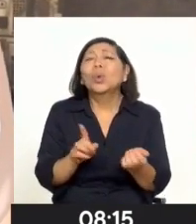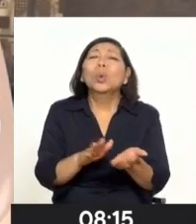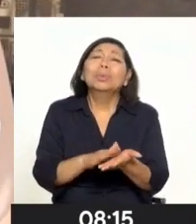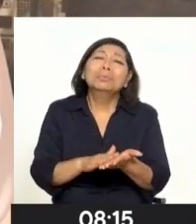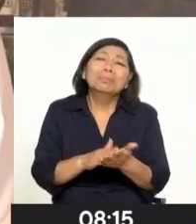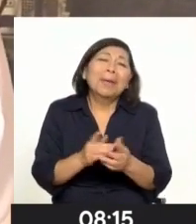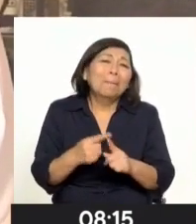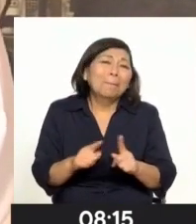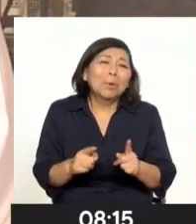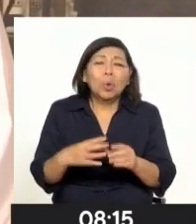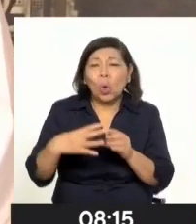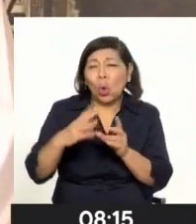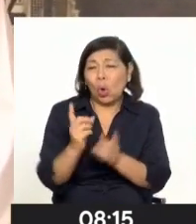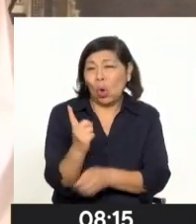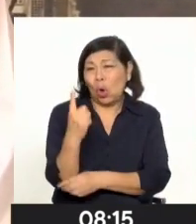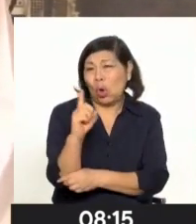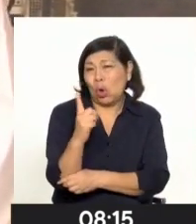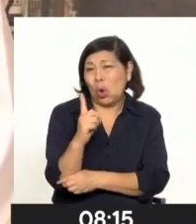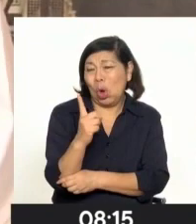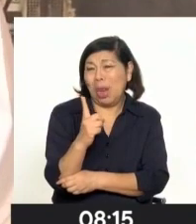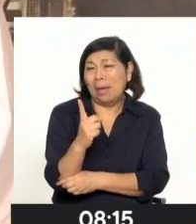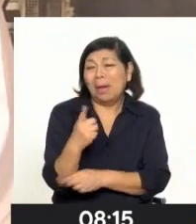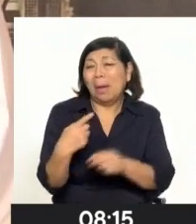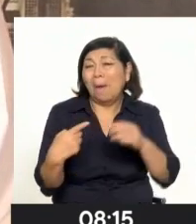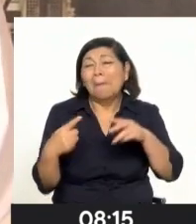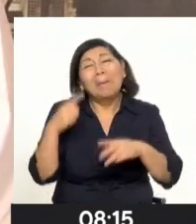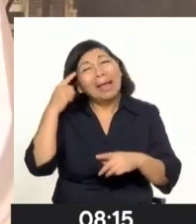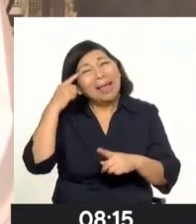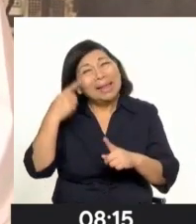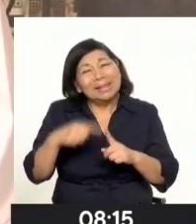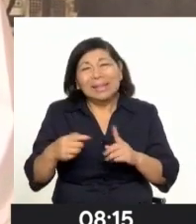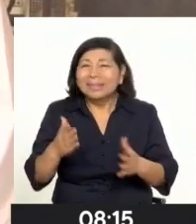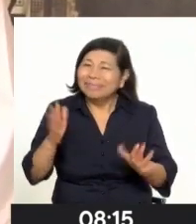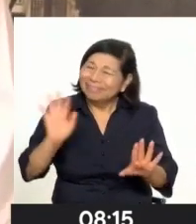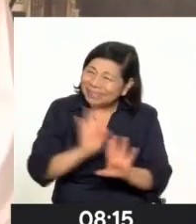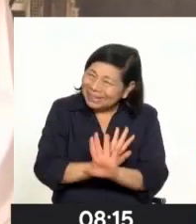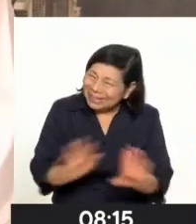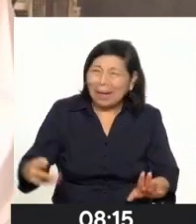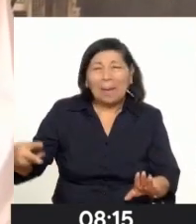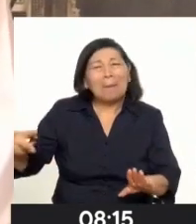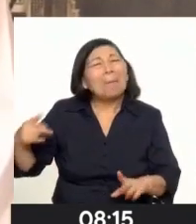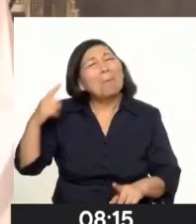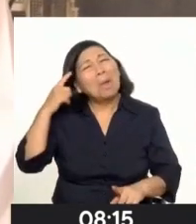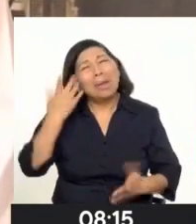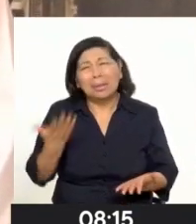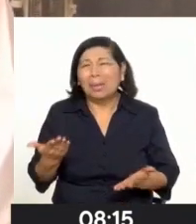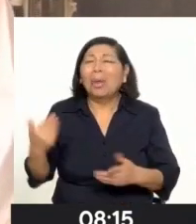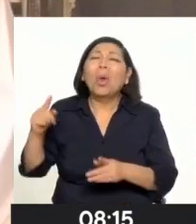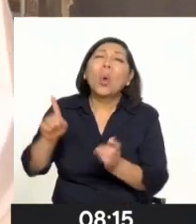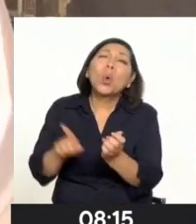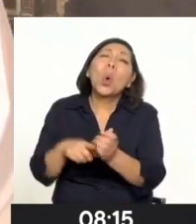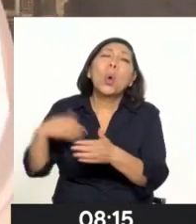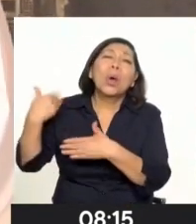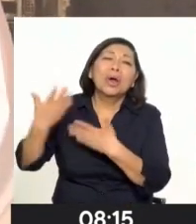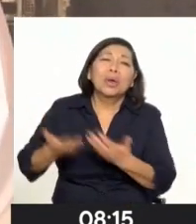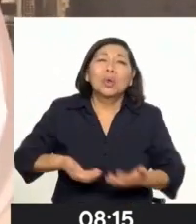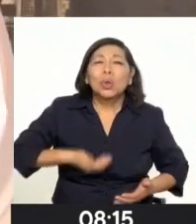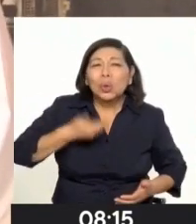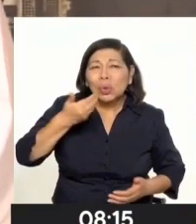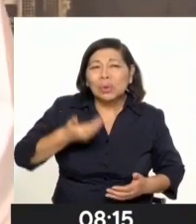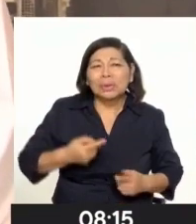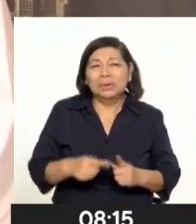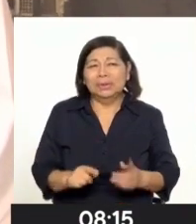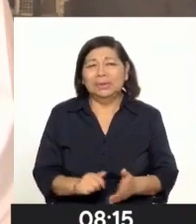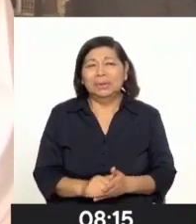sus de sus partes en este caso la cola que es algo muy difundido una creencia que ya debería pues este desaparecer no así como hacen Eh caldo de